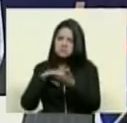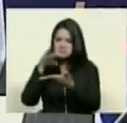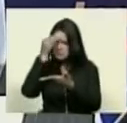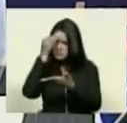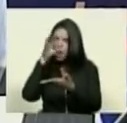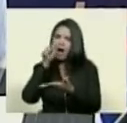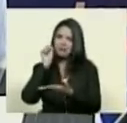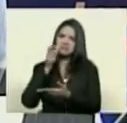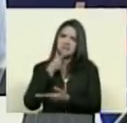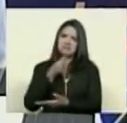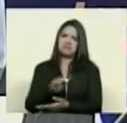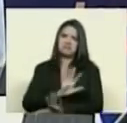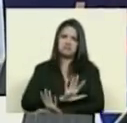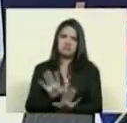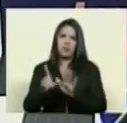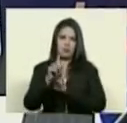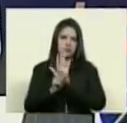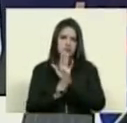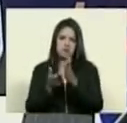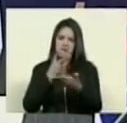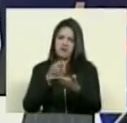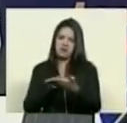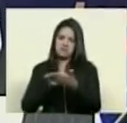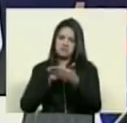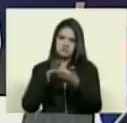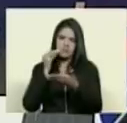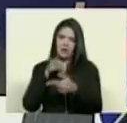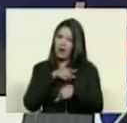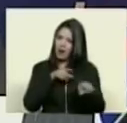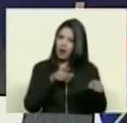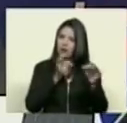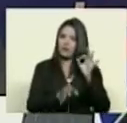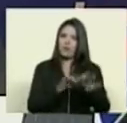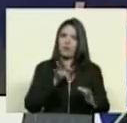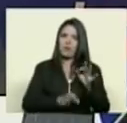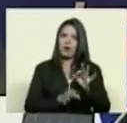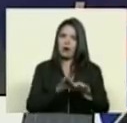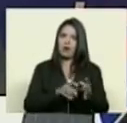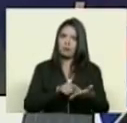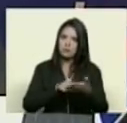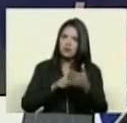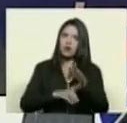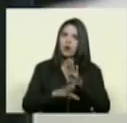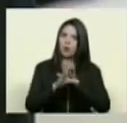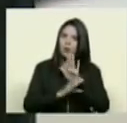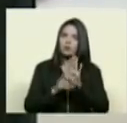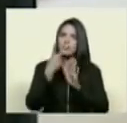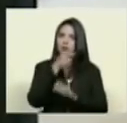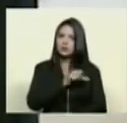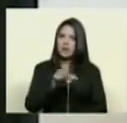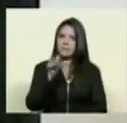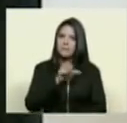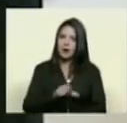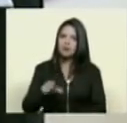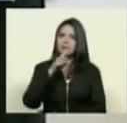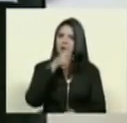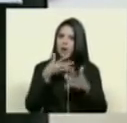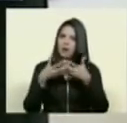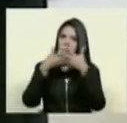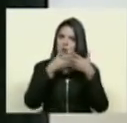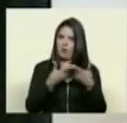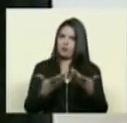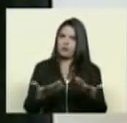podemos entender la Constitución de la República Bolivariana de Venezuela. No la van a poder entender estos abogados que hicieron curso de 2 semanas en Harvard. Tienen que